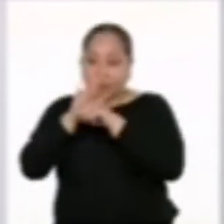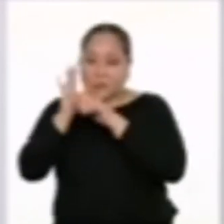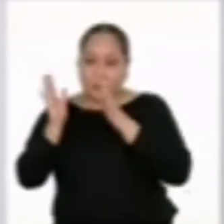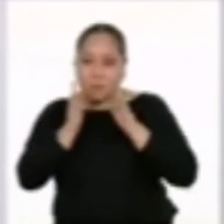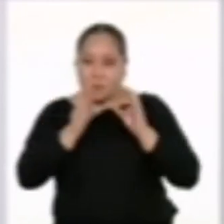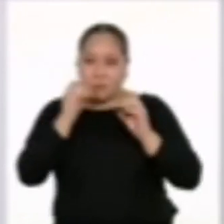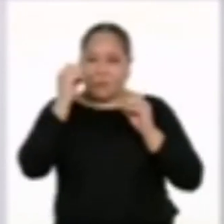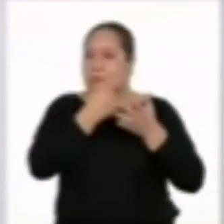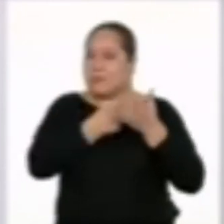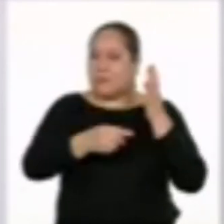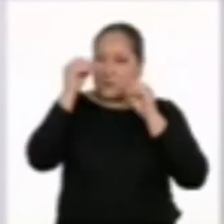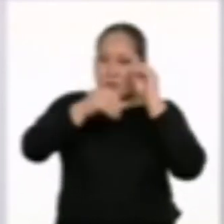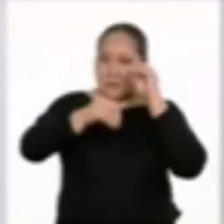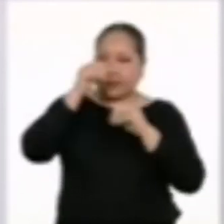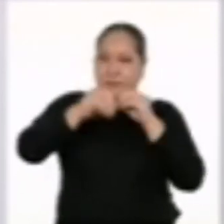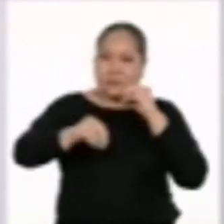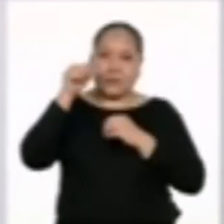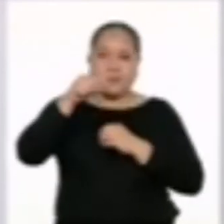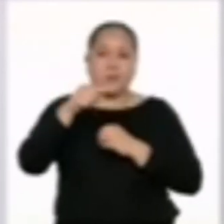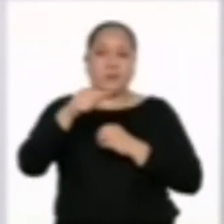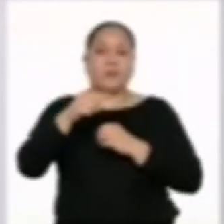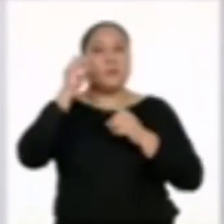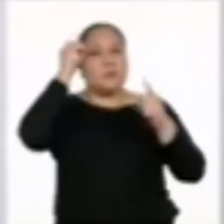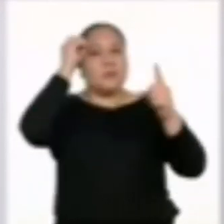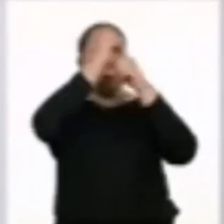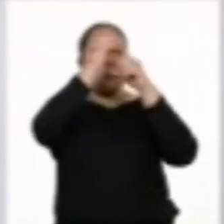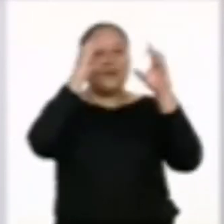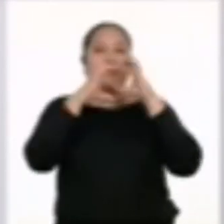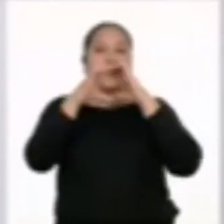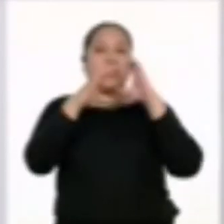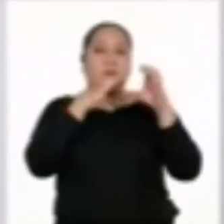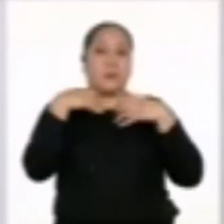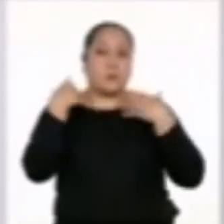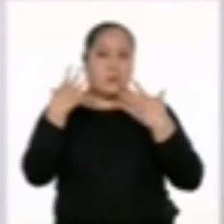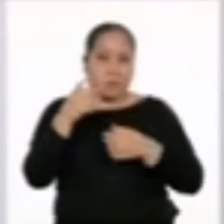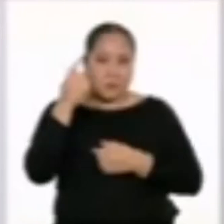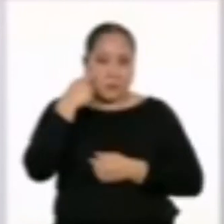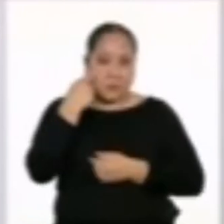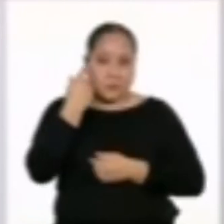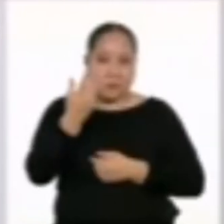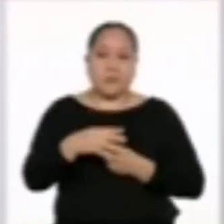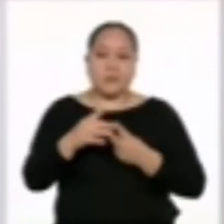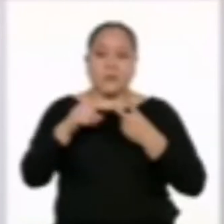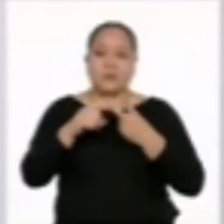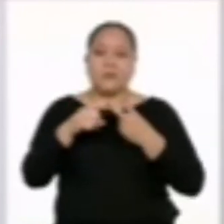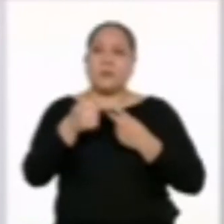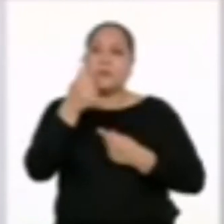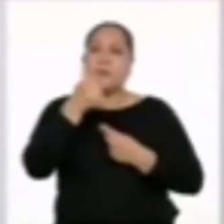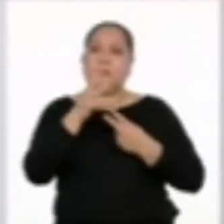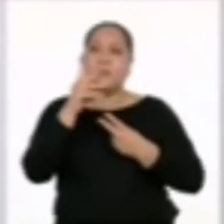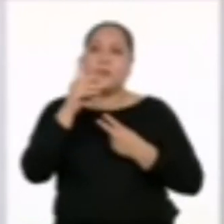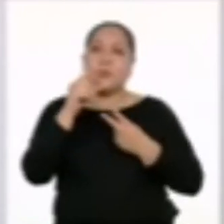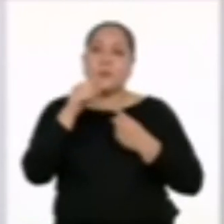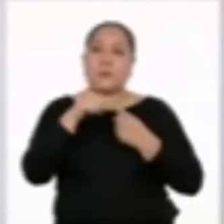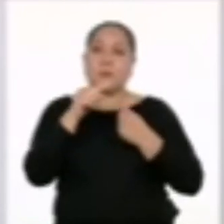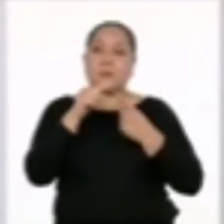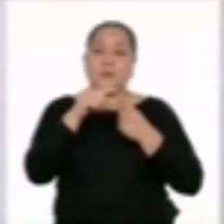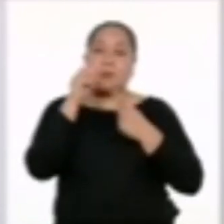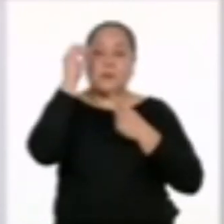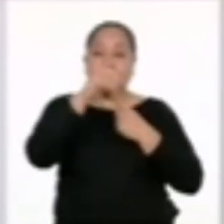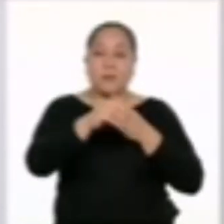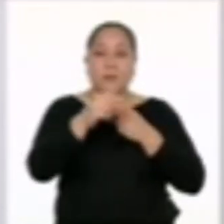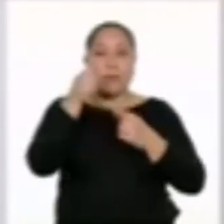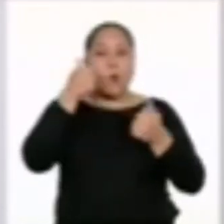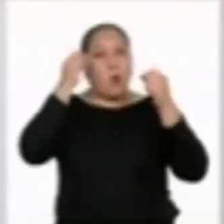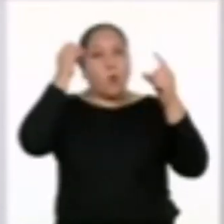contenido, que es el planteamiento de la situación comunicativa que hacemos siempre, en el que definiremos nuestro